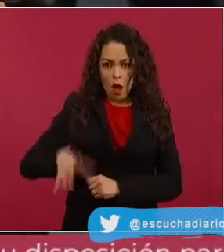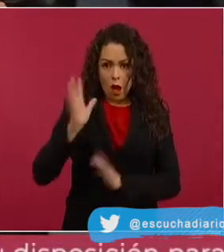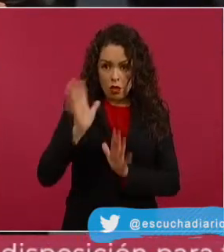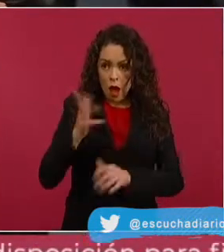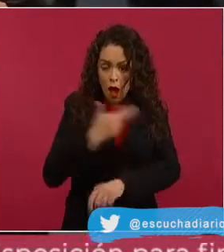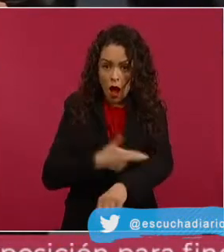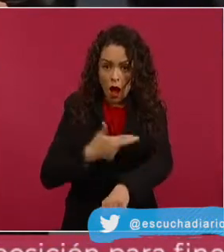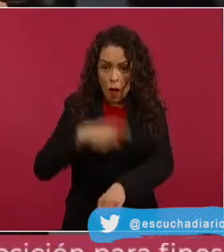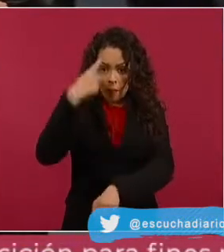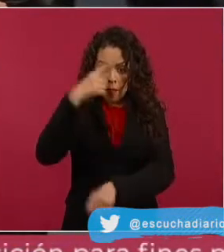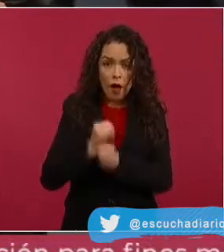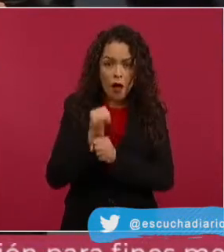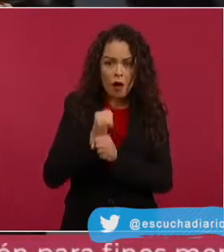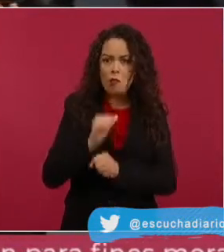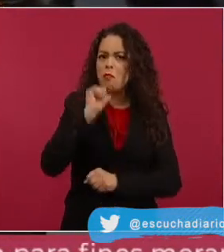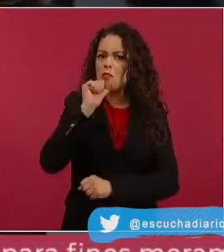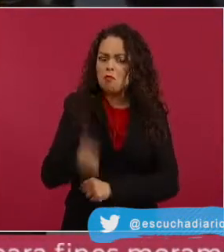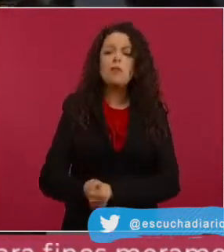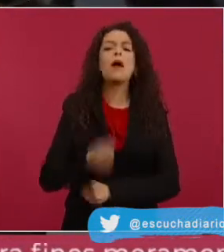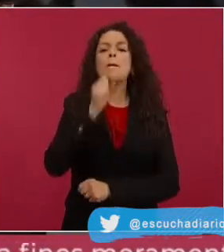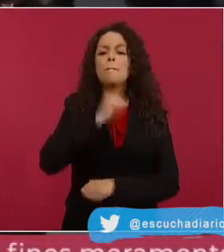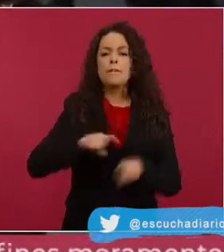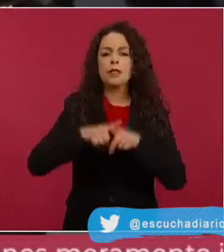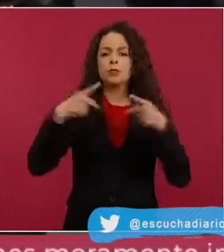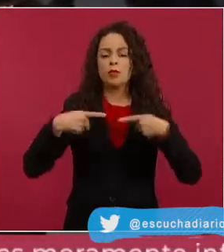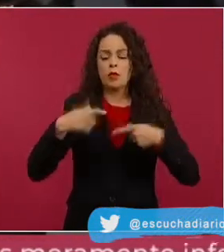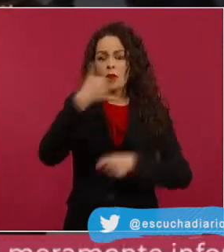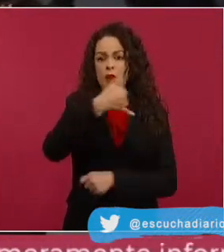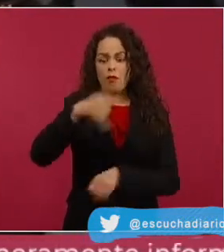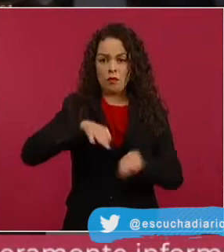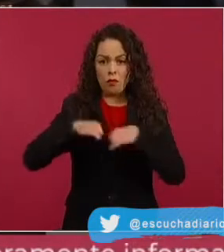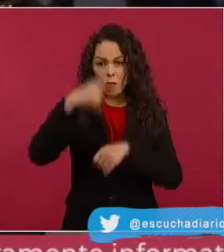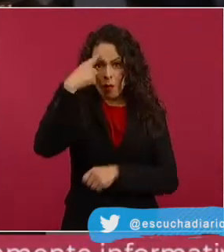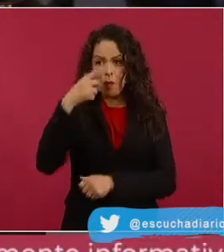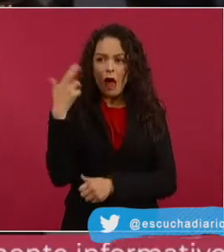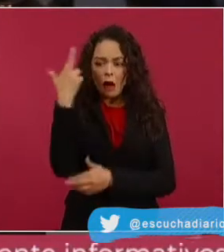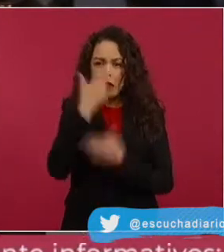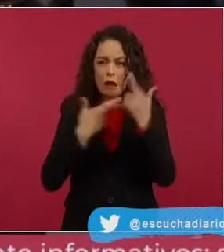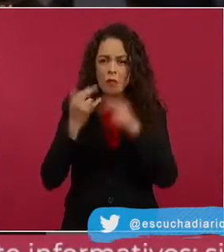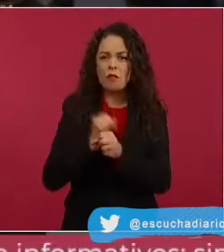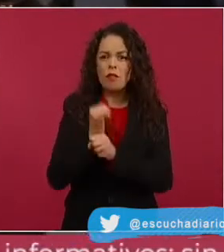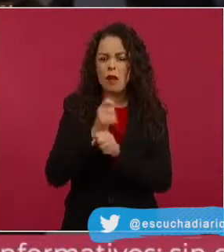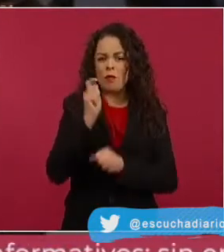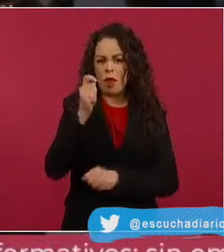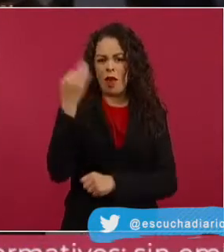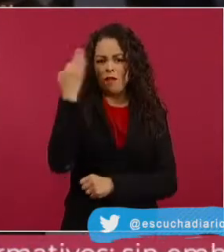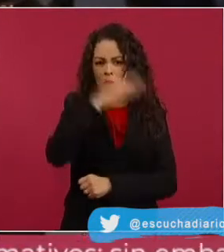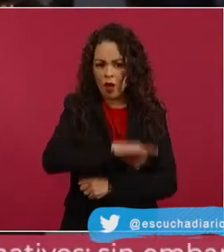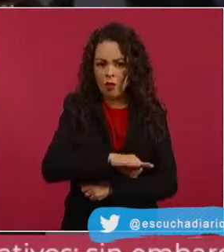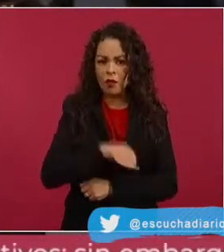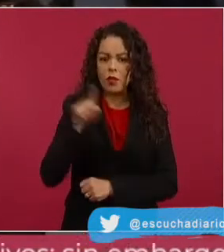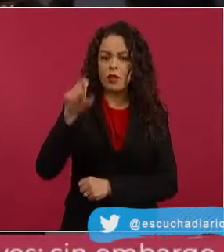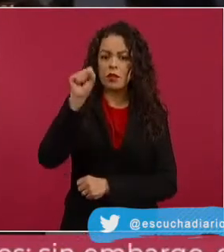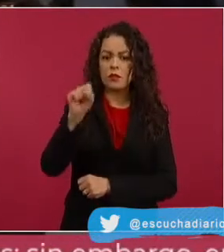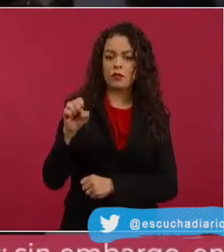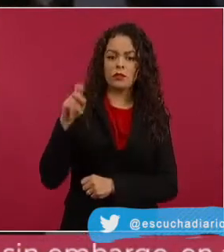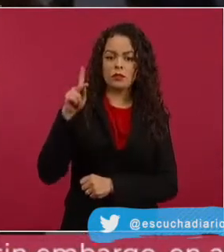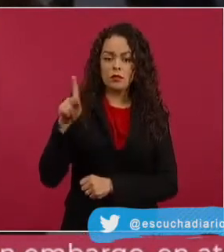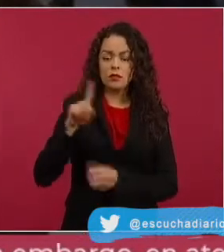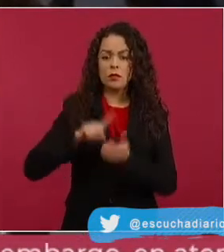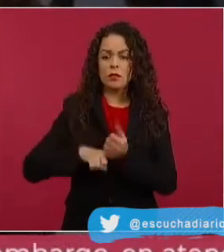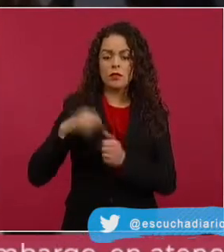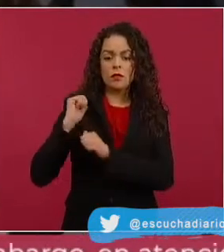lo que se produce en China y el 2.1% de lo que produce Estados Unidos con carbón. La reforma del presidente no